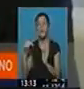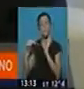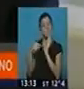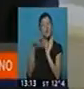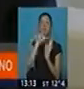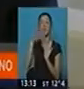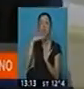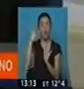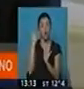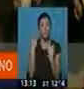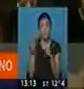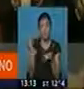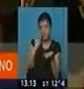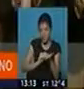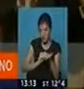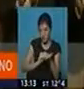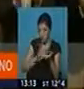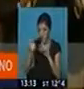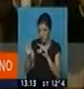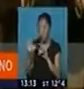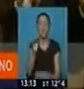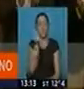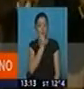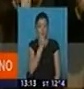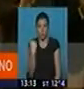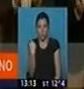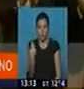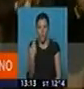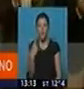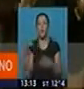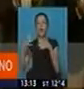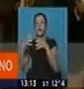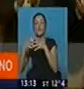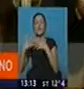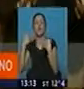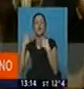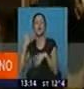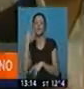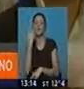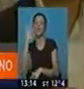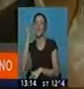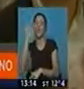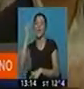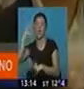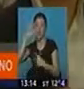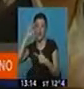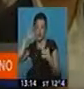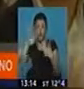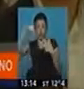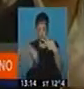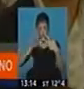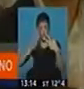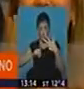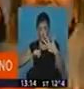tiene más opciones. Por un lado, abre la posibilidad a que los liberales de Ciudadanos, que quedaron cuartos con